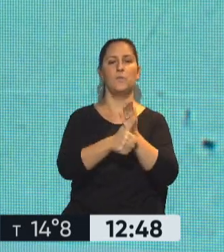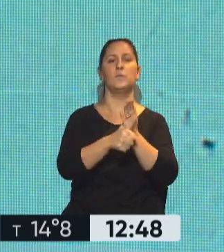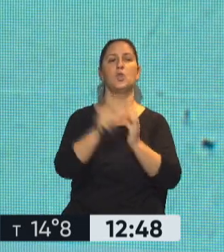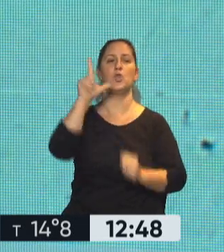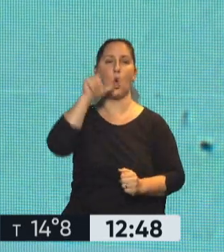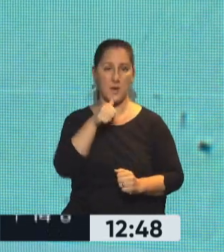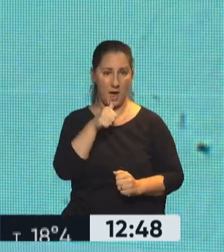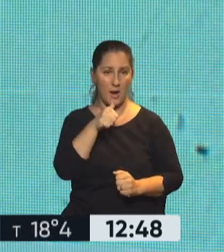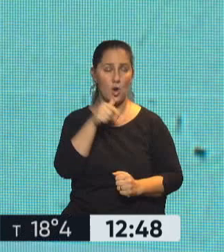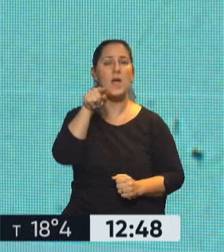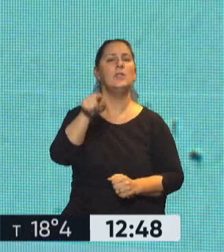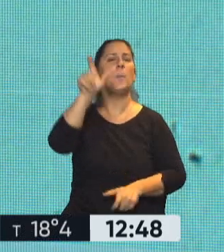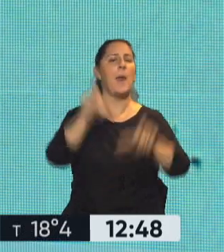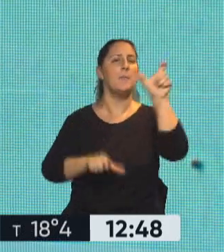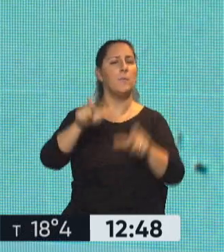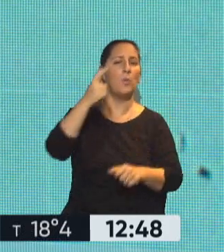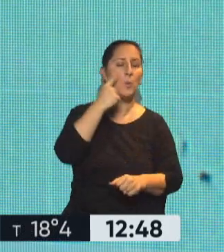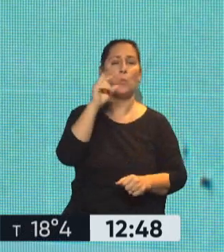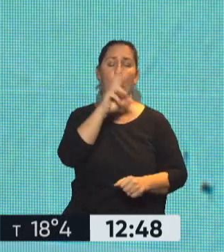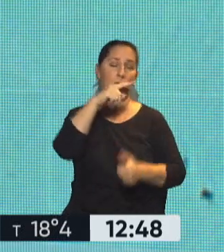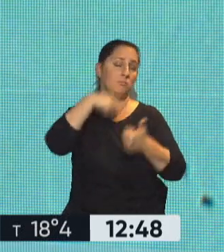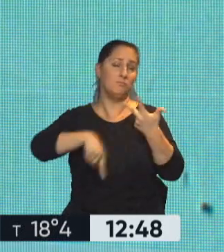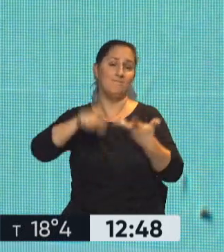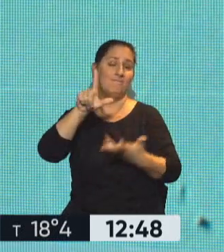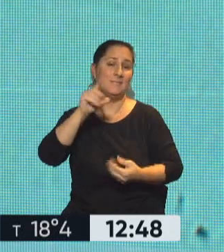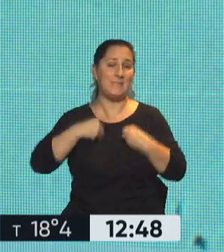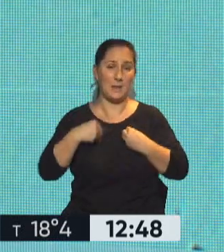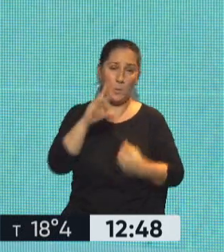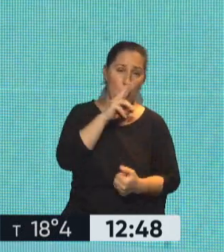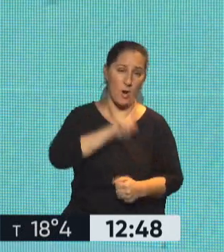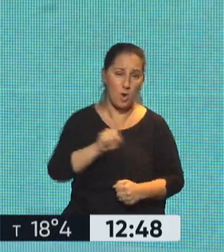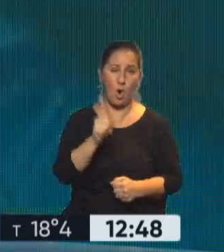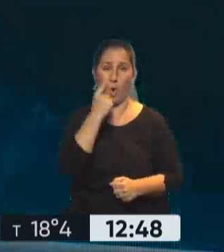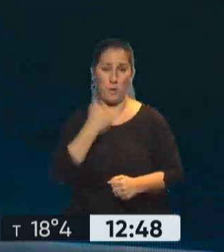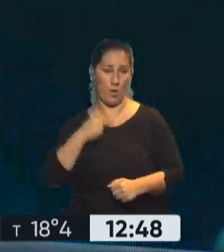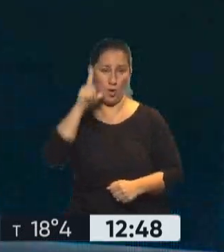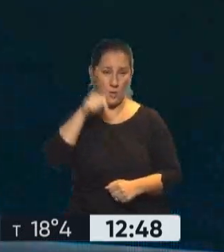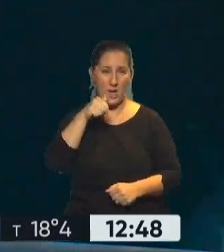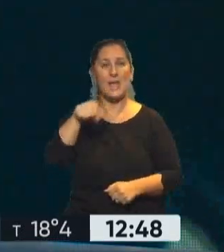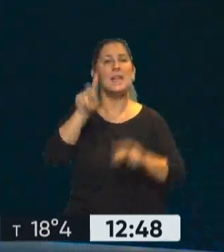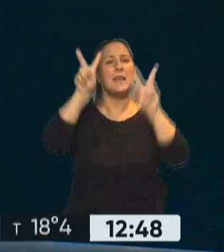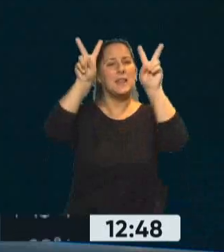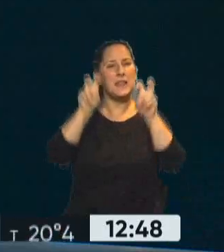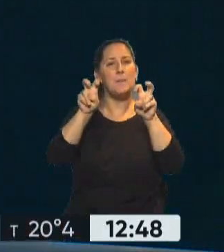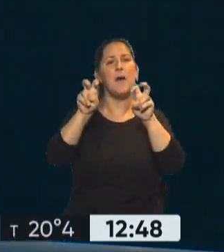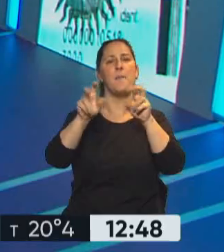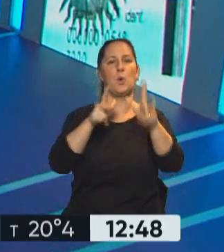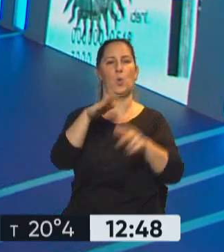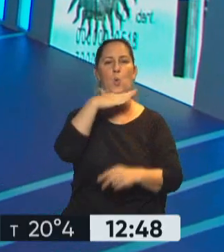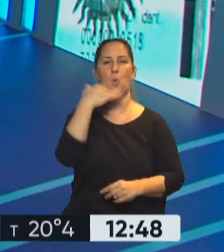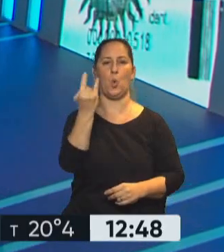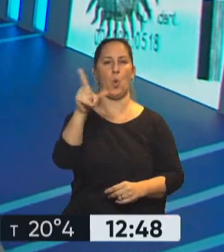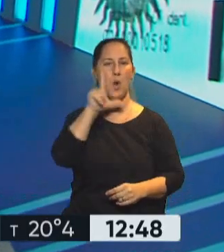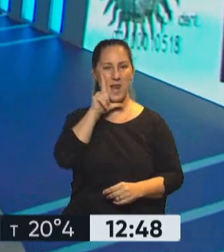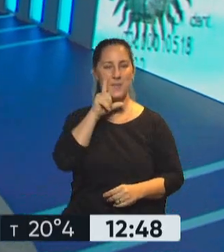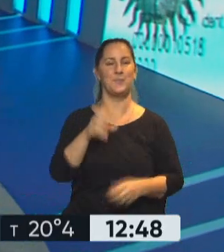Esto para todos aquellos, aquellas que no se consideran ni hombre ni mujer. Estamos para hablar de este tema con Juli Kolodny. ¿Cómo estás, Juli? Hola, Vero,